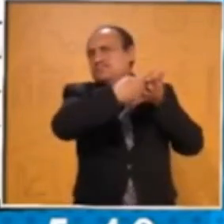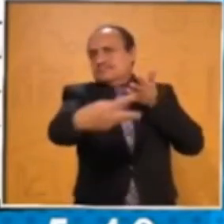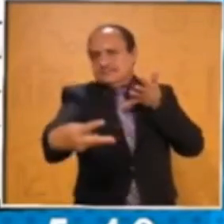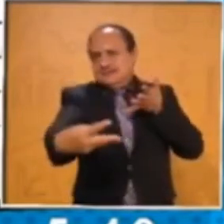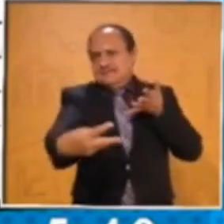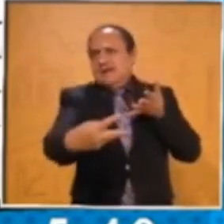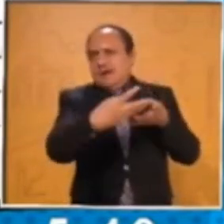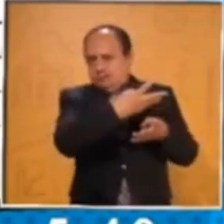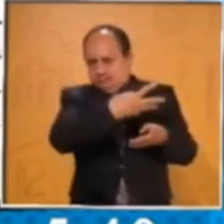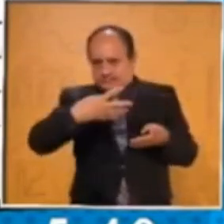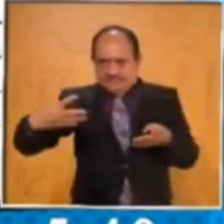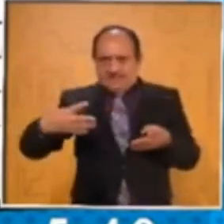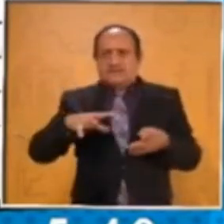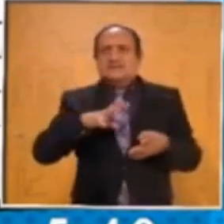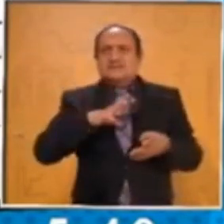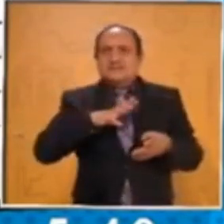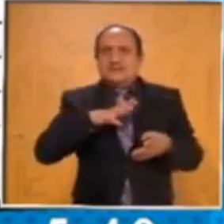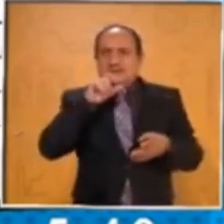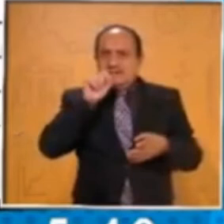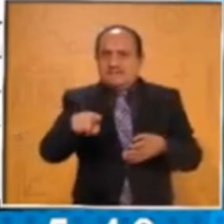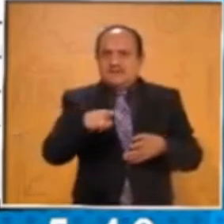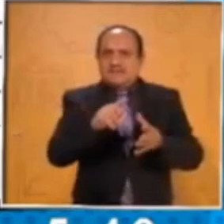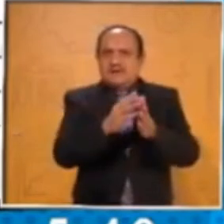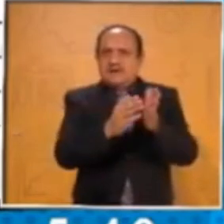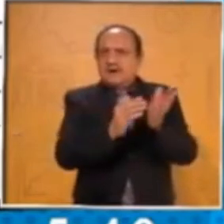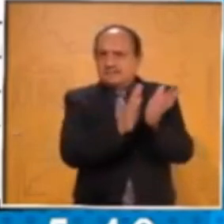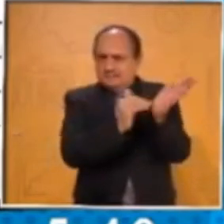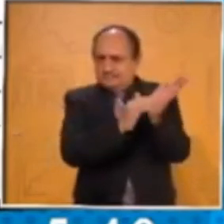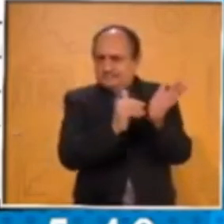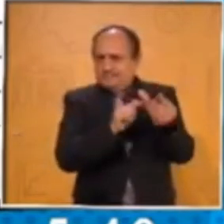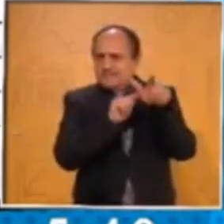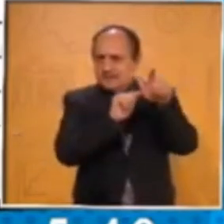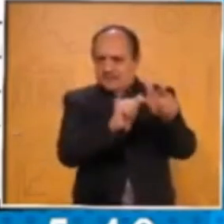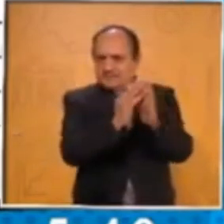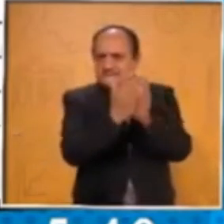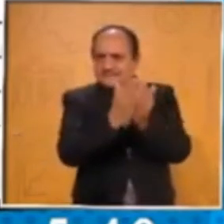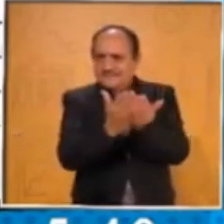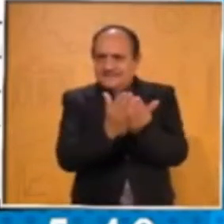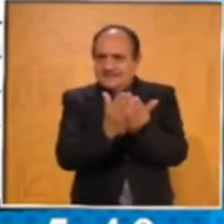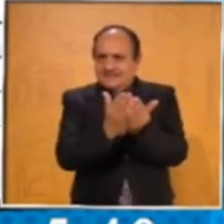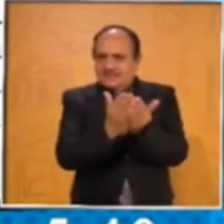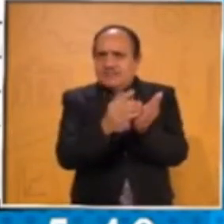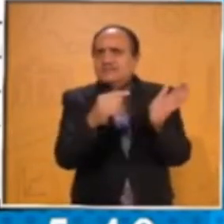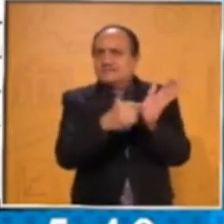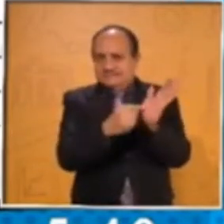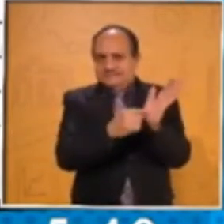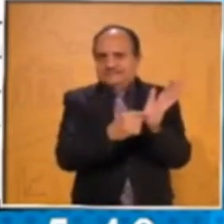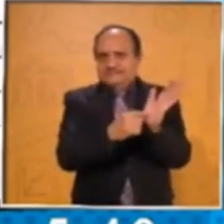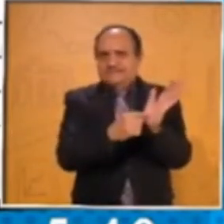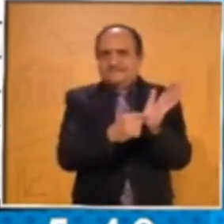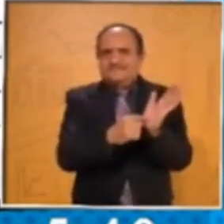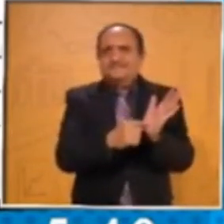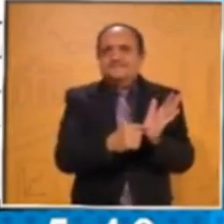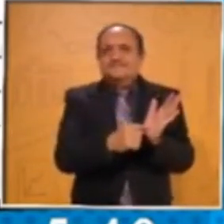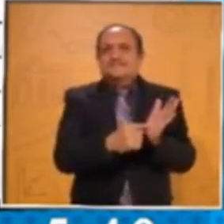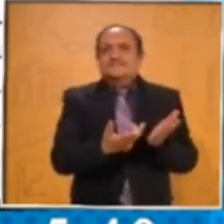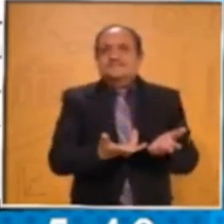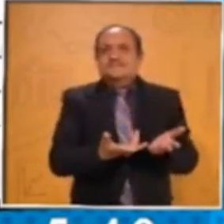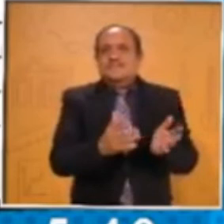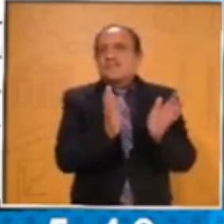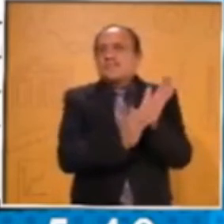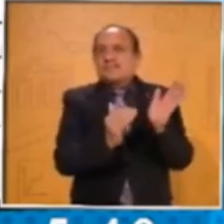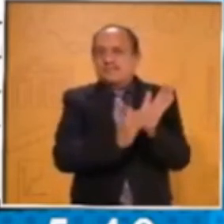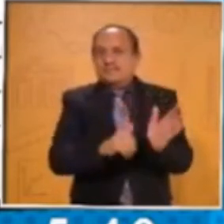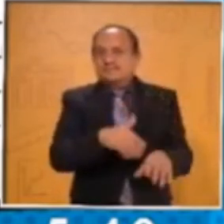la misma que tienen en su guión literario, aquí lo tengo marcado, de la